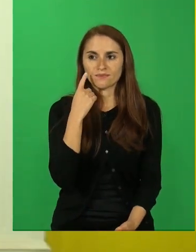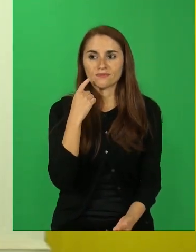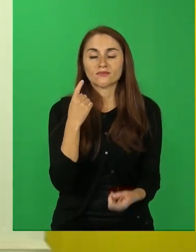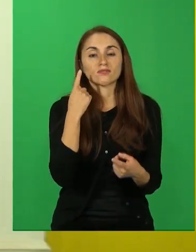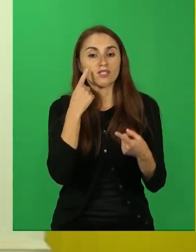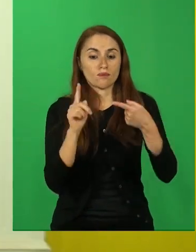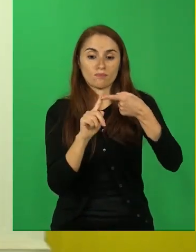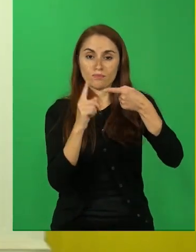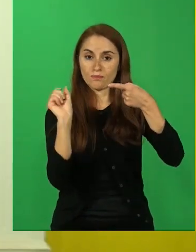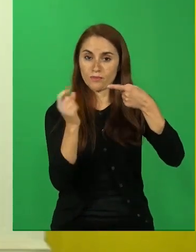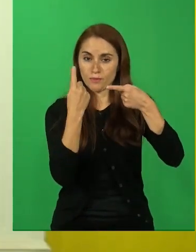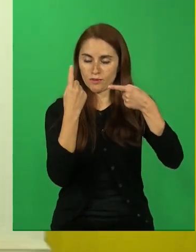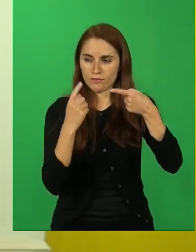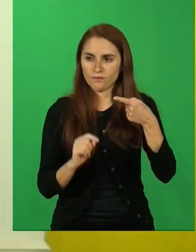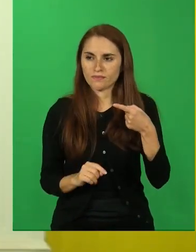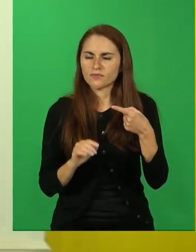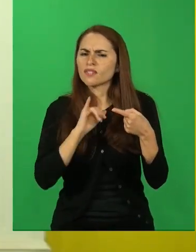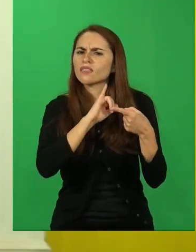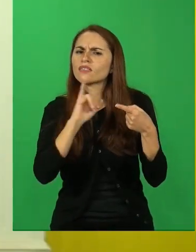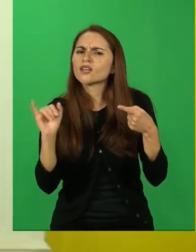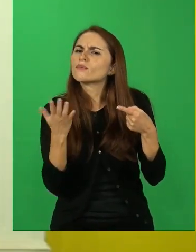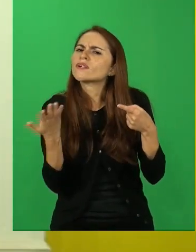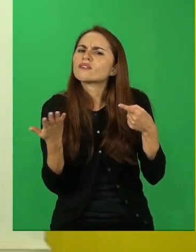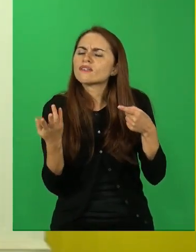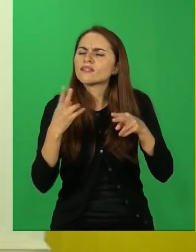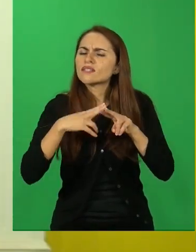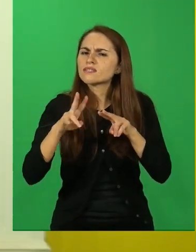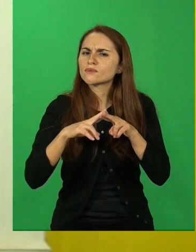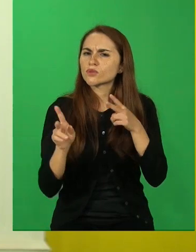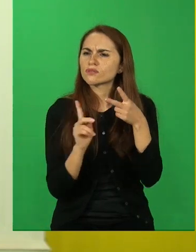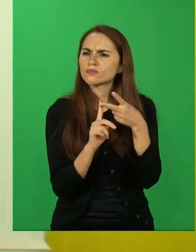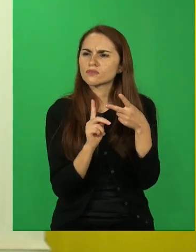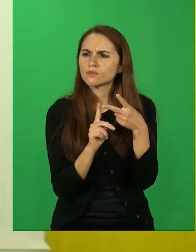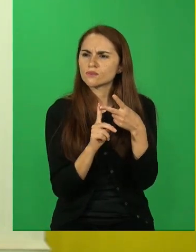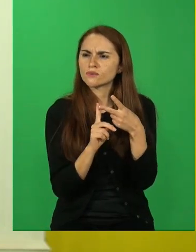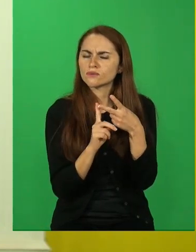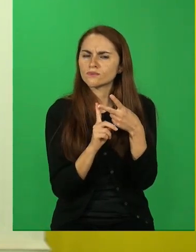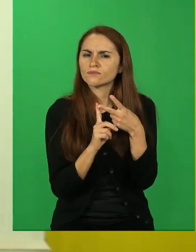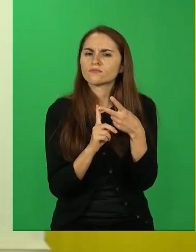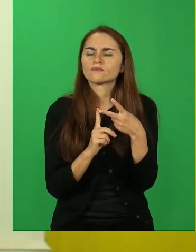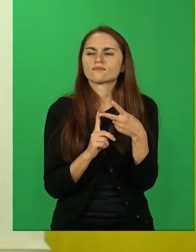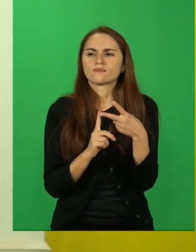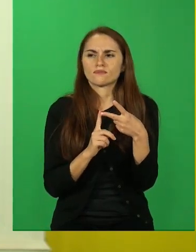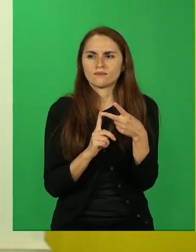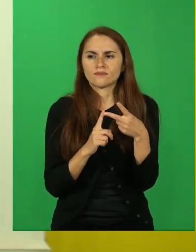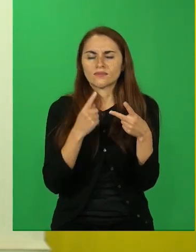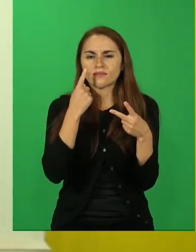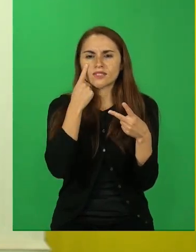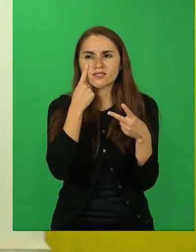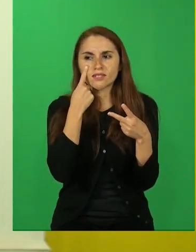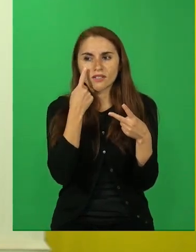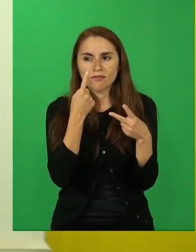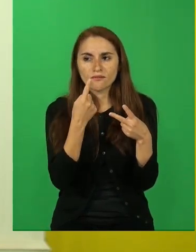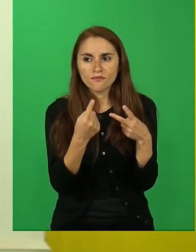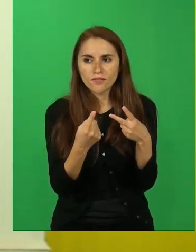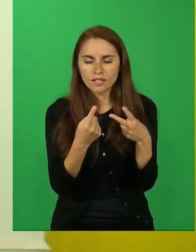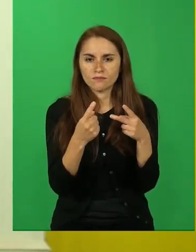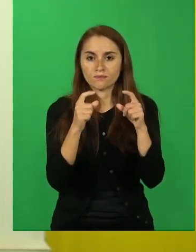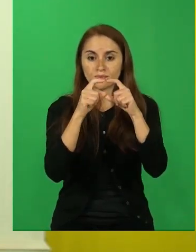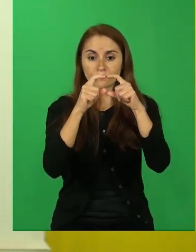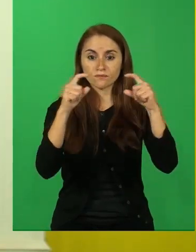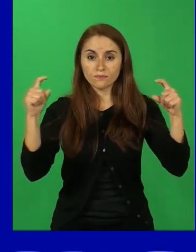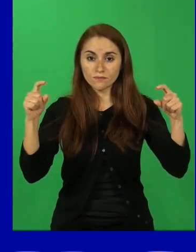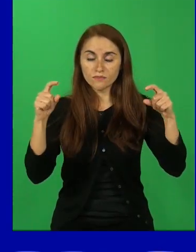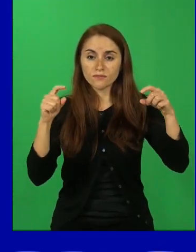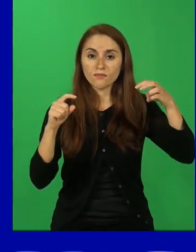1. Veamos qué es lo que teníamos que hacer en el segundo paso. ¿Qué es entonces? Muy bien, determinar